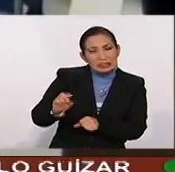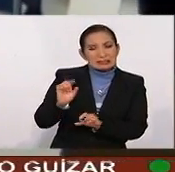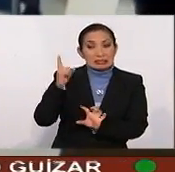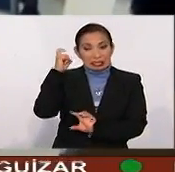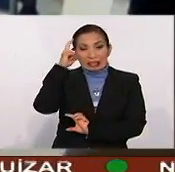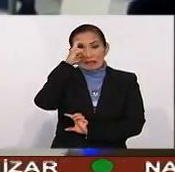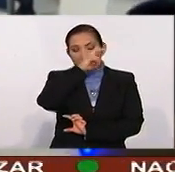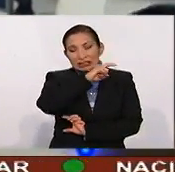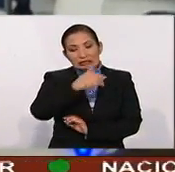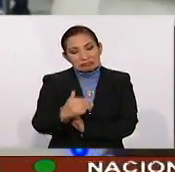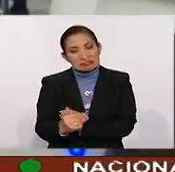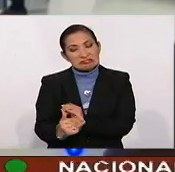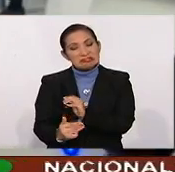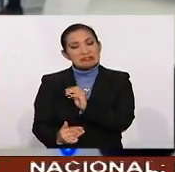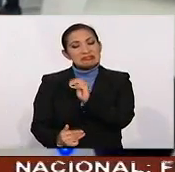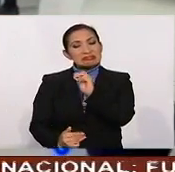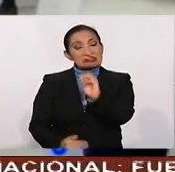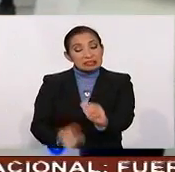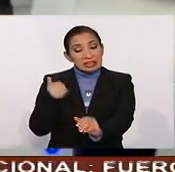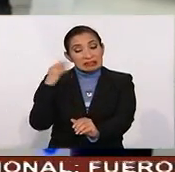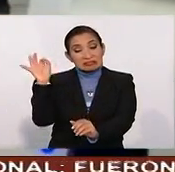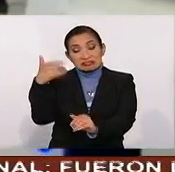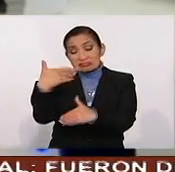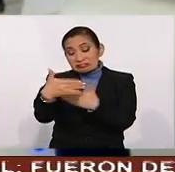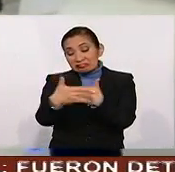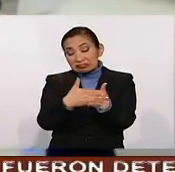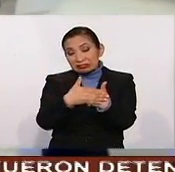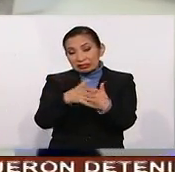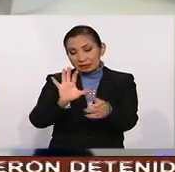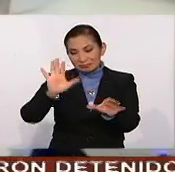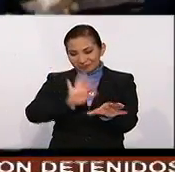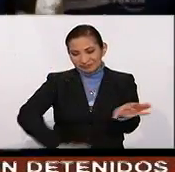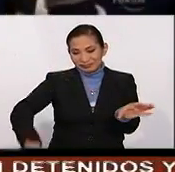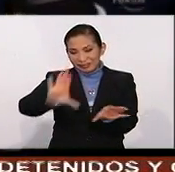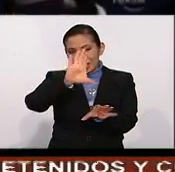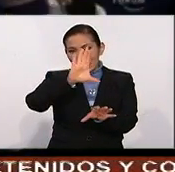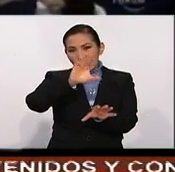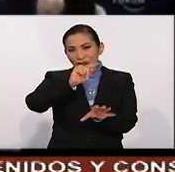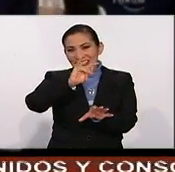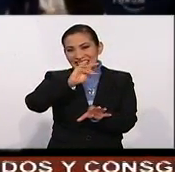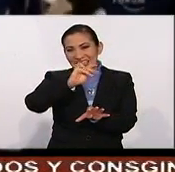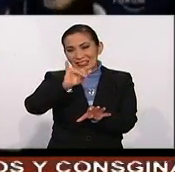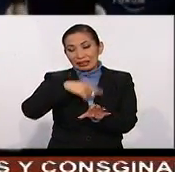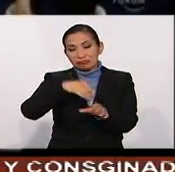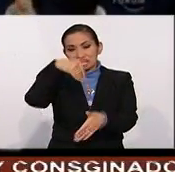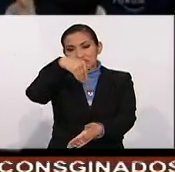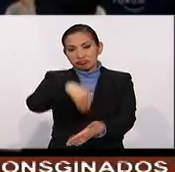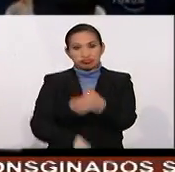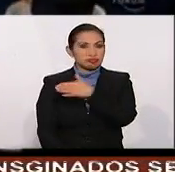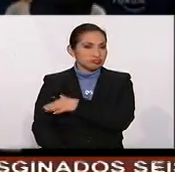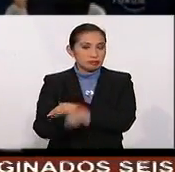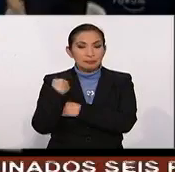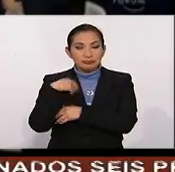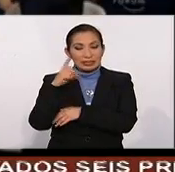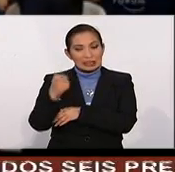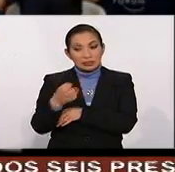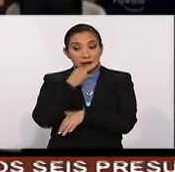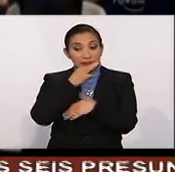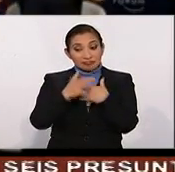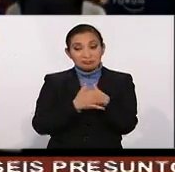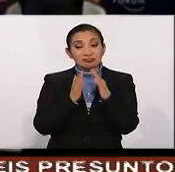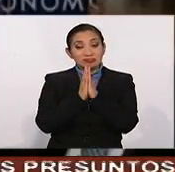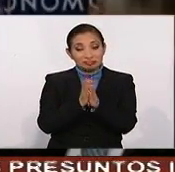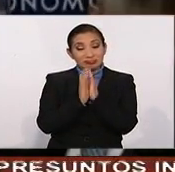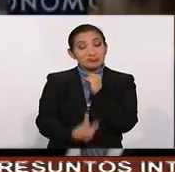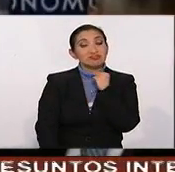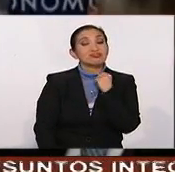muy difícil, y que a corto plazo el continente corre el riesgo de resquebrajarse. Ha sido una advertencia,